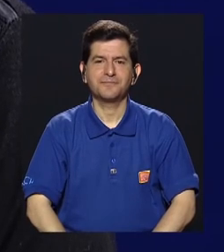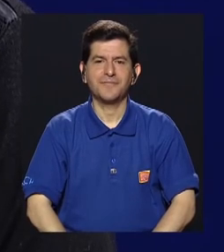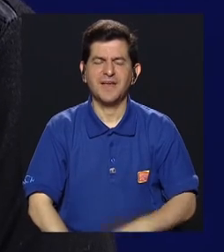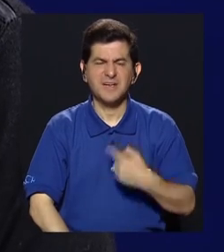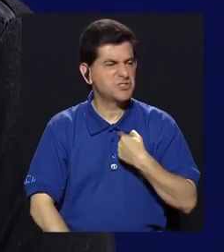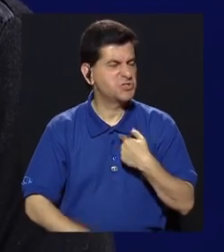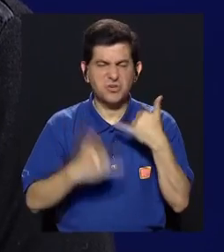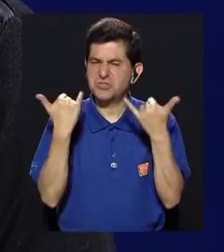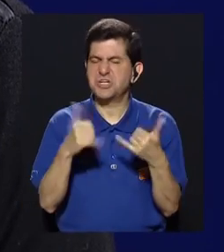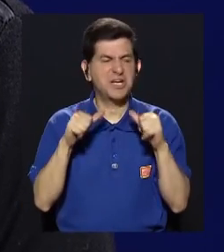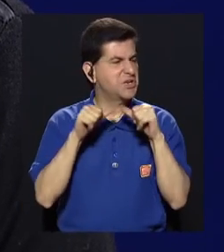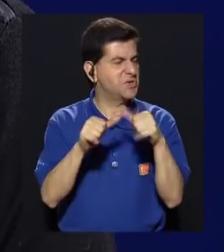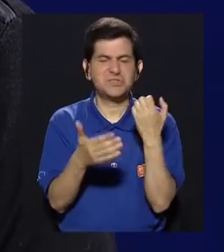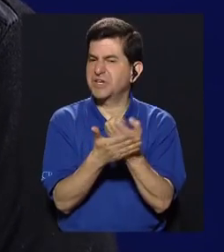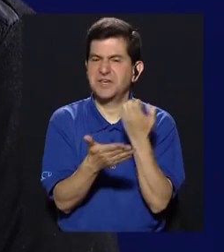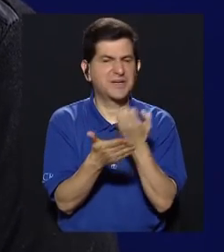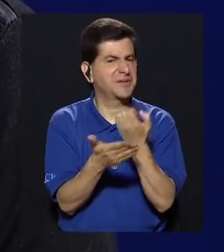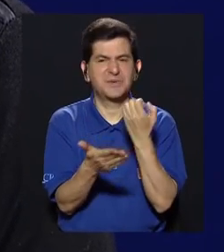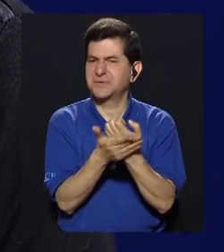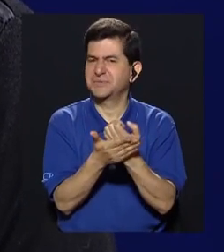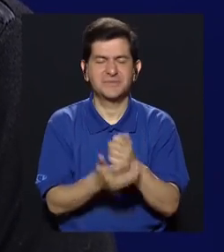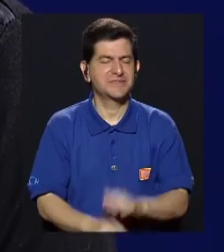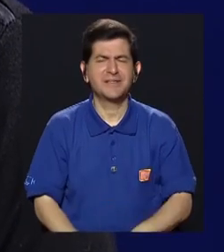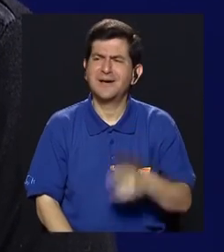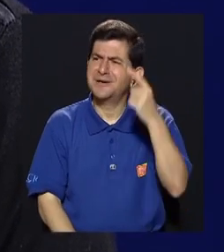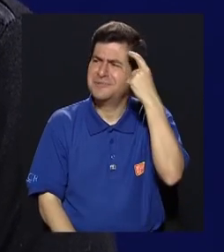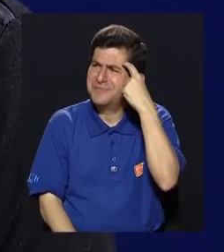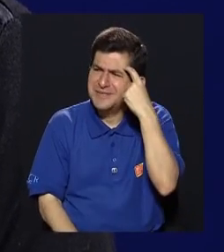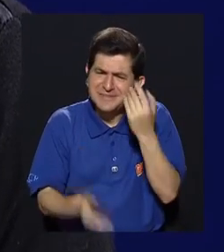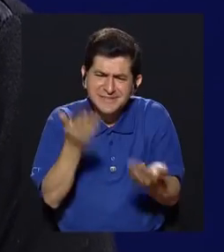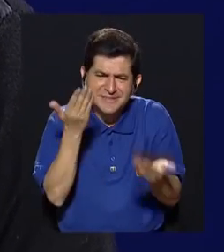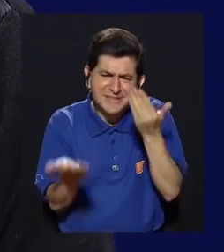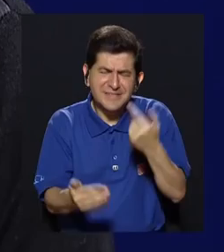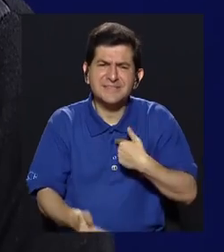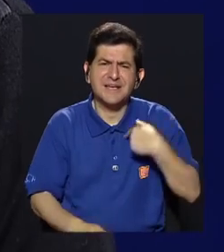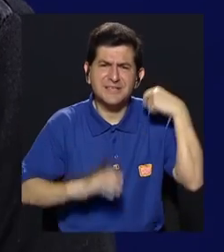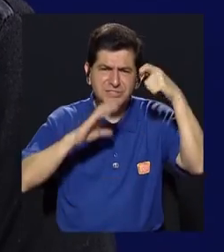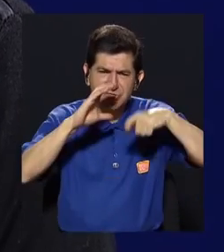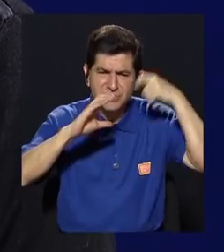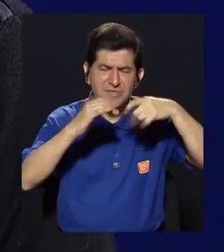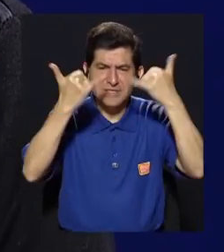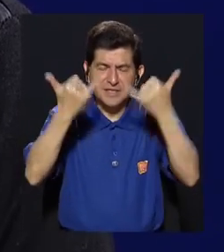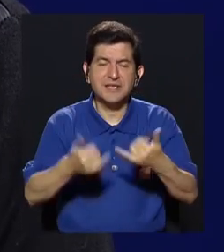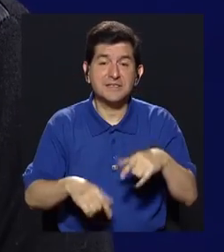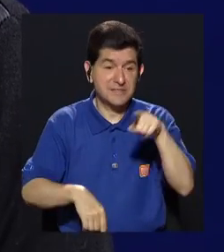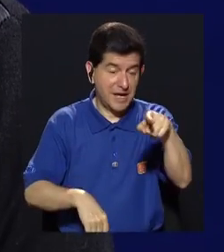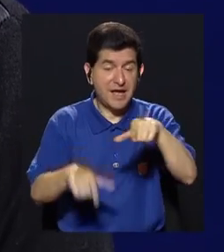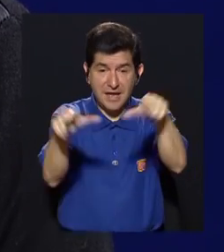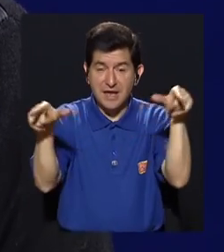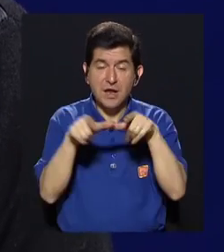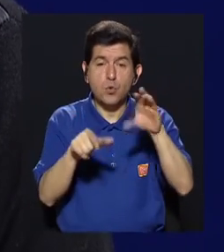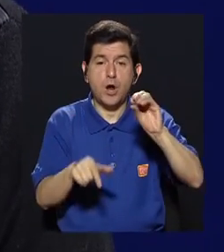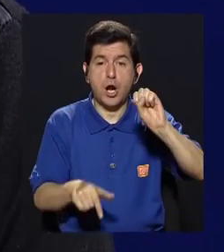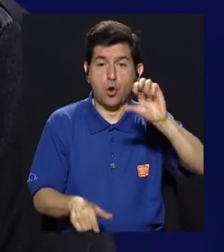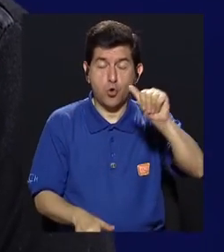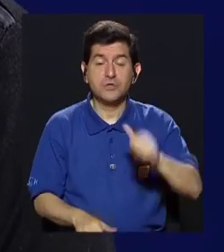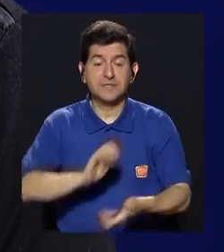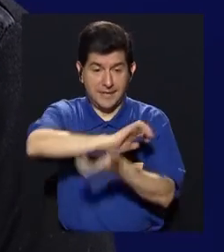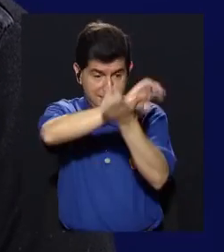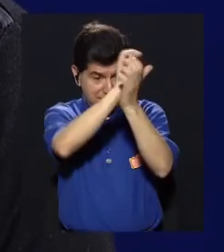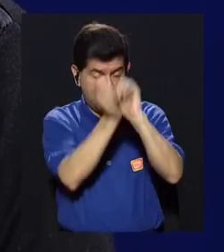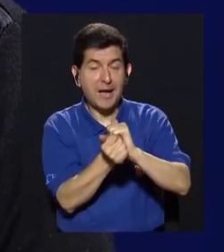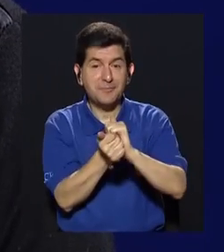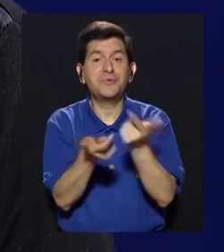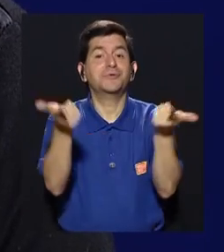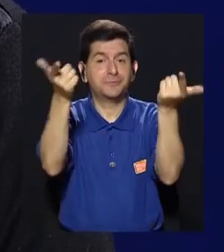trabajaba como economista y es una historia que cuento mucho pero rápidamente rápidamente de ser economista